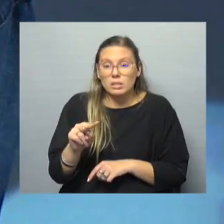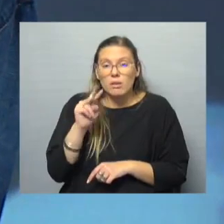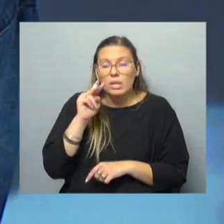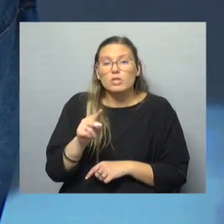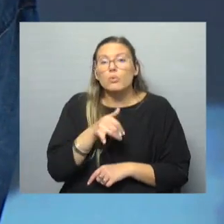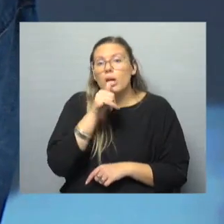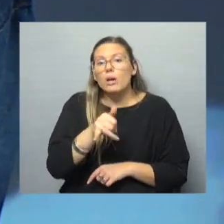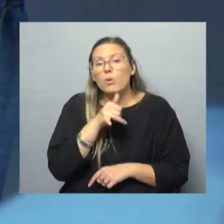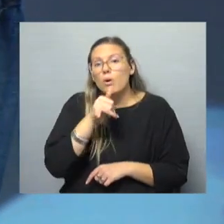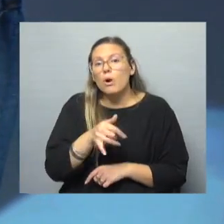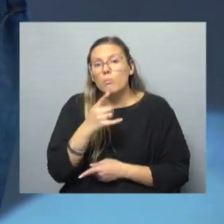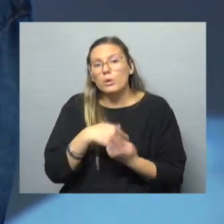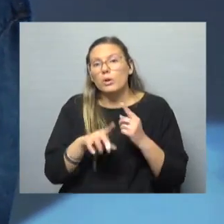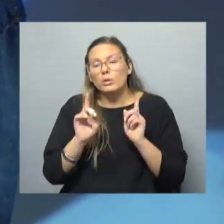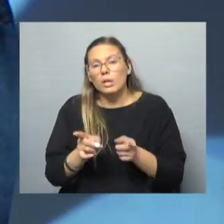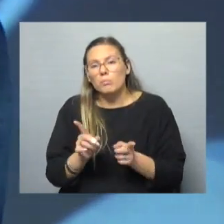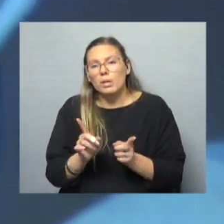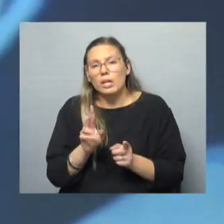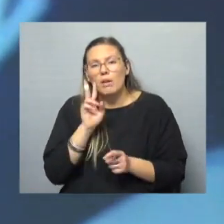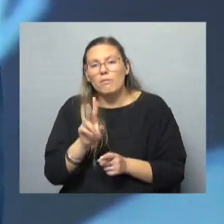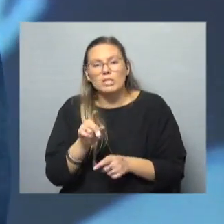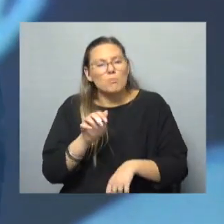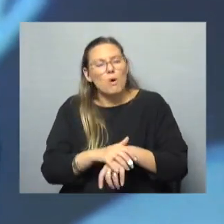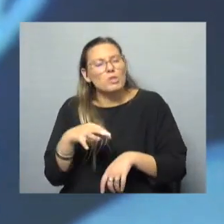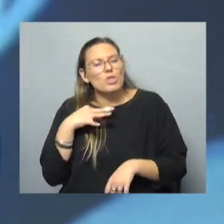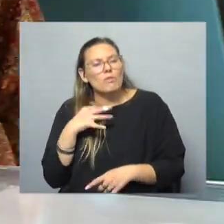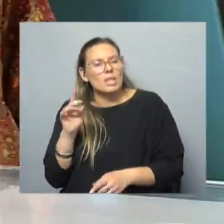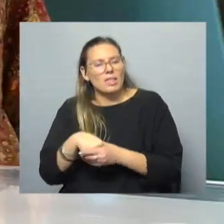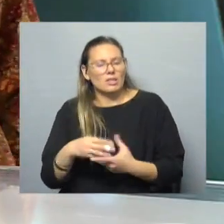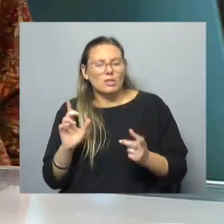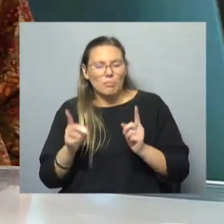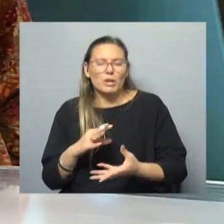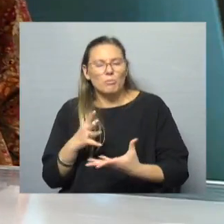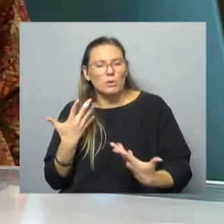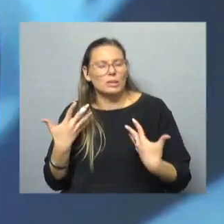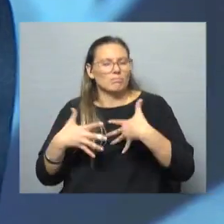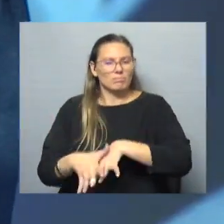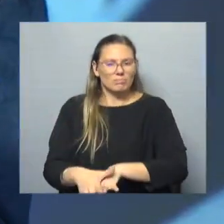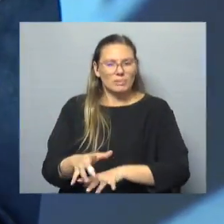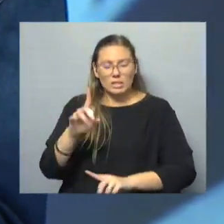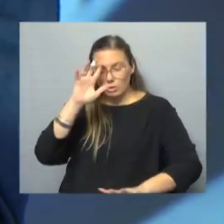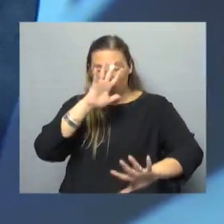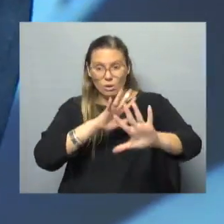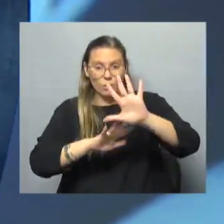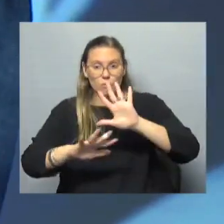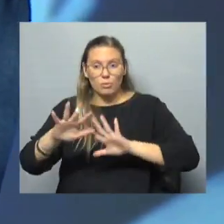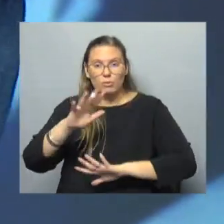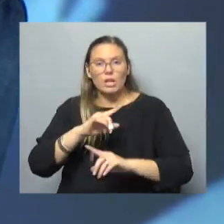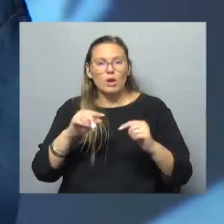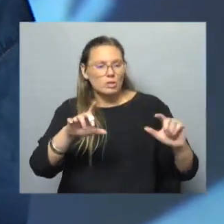un relato, pero en realidad también estás viendo tu vida en ese momento. Ah. Y las cosas se confunden, o sea, hay como planos